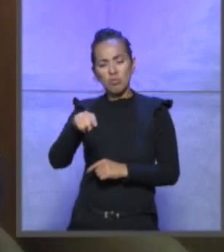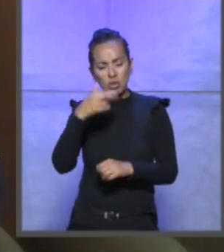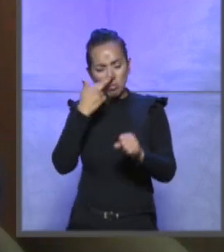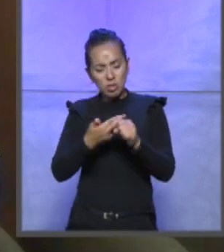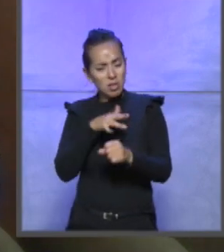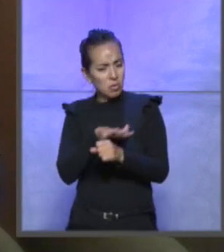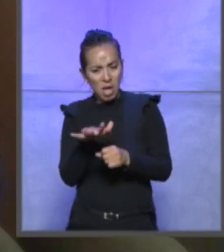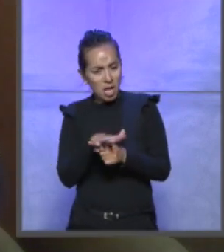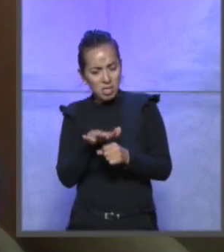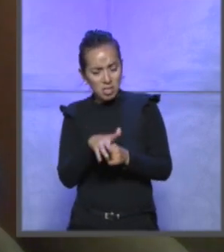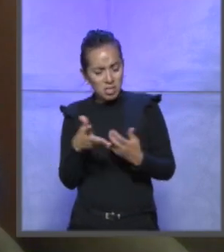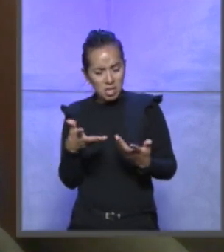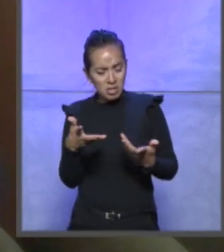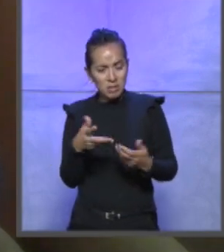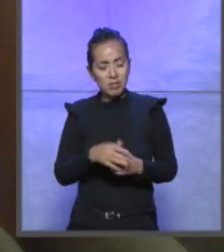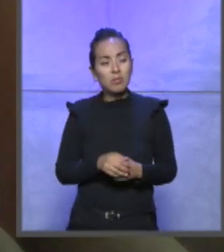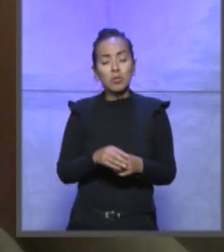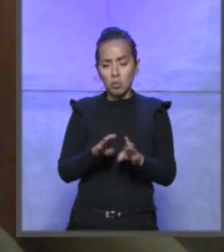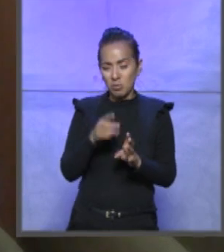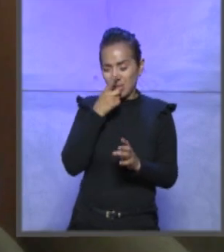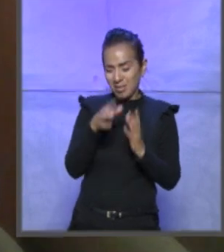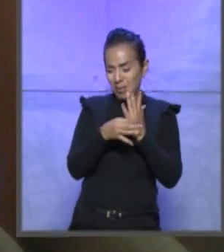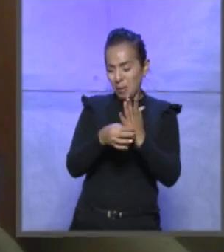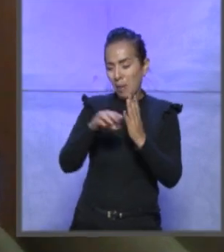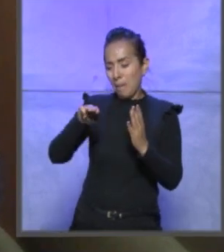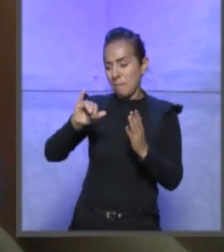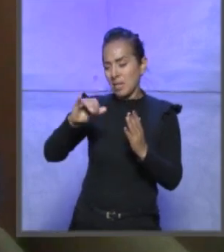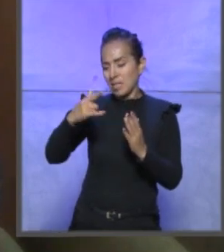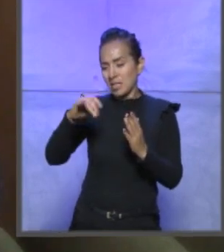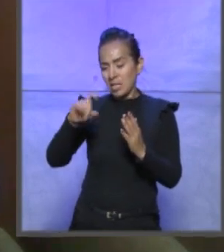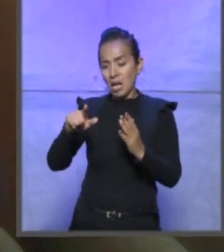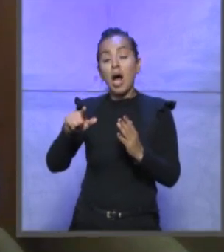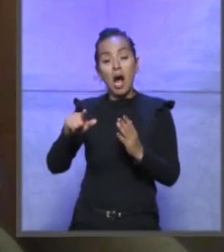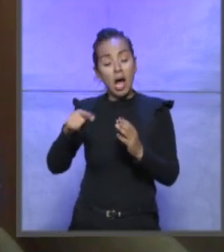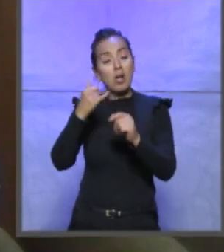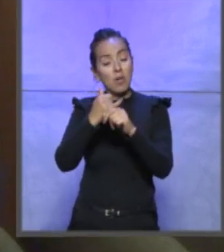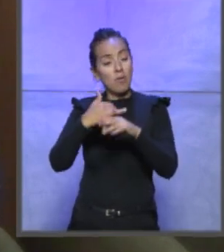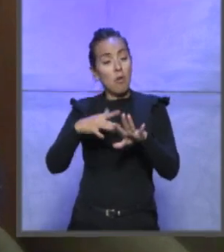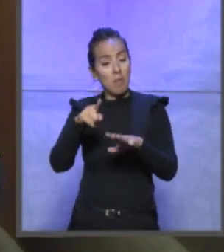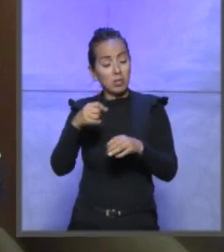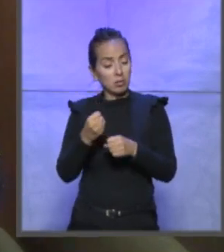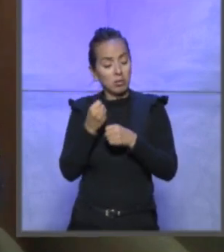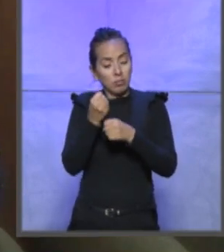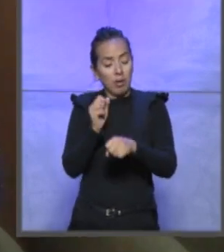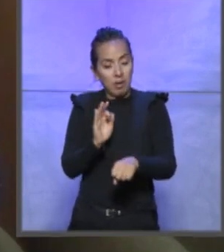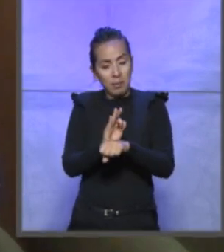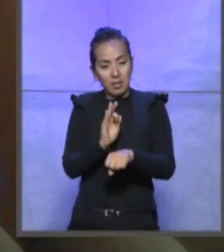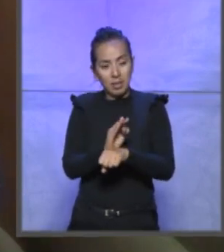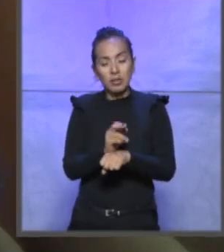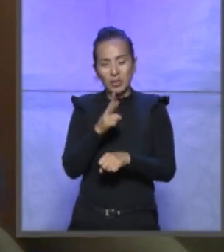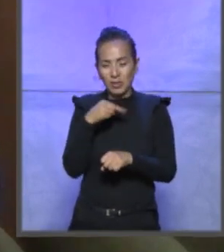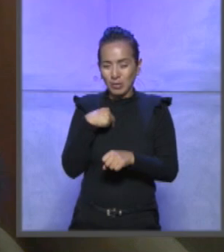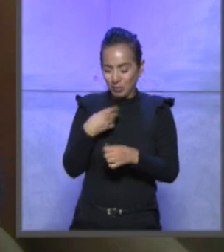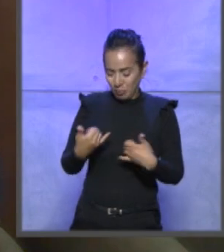realizan. ¿Por qué? Porque como decía Michel Foucault, la información es poder. Y nosotros como